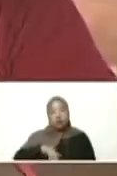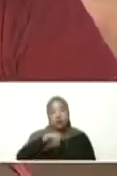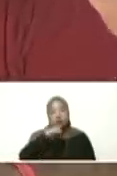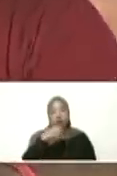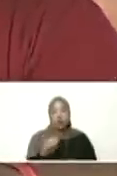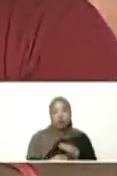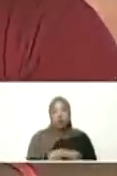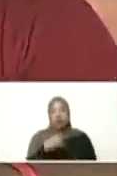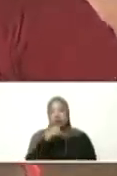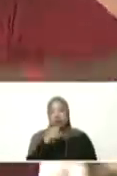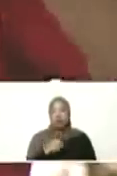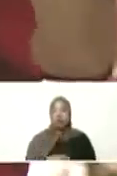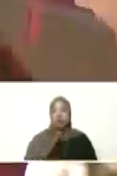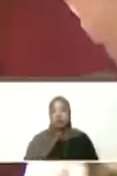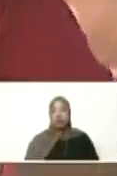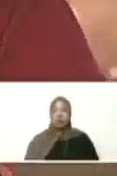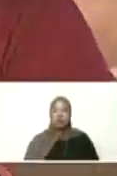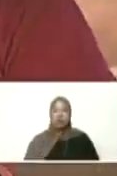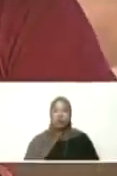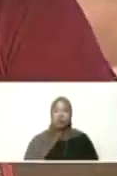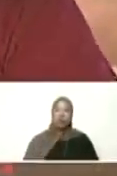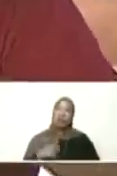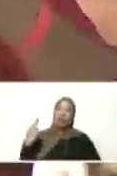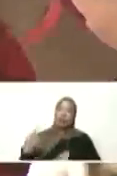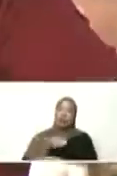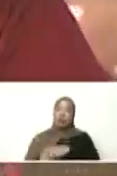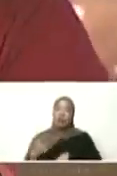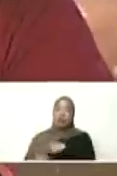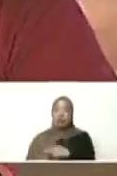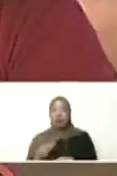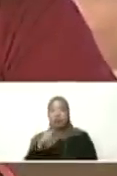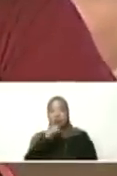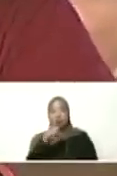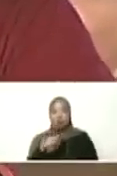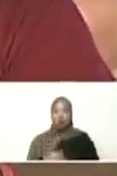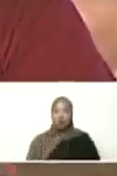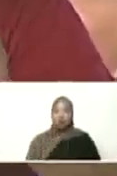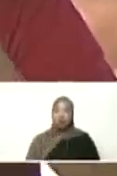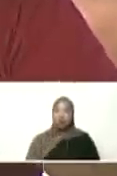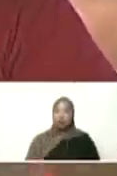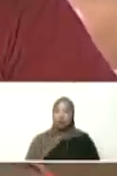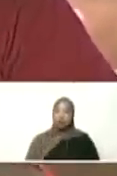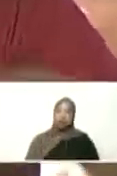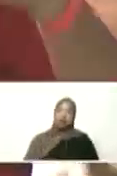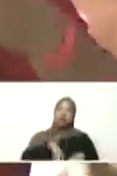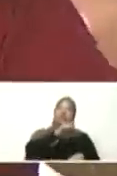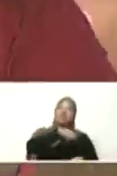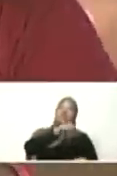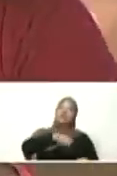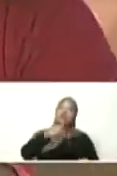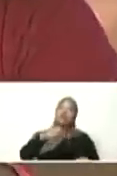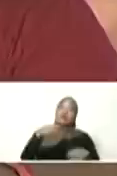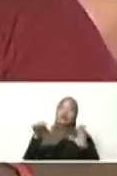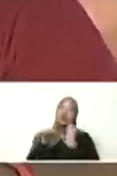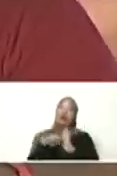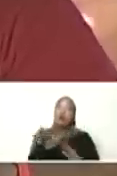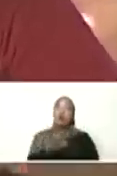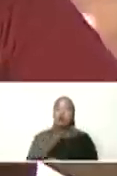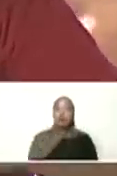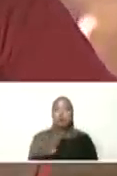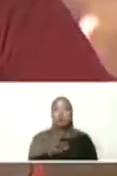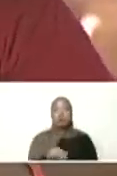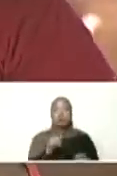blindar esta década y asegurar la revolución irreversible, asegurar esta década y muchas otras más, donde el poder popular,